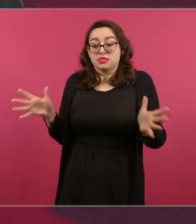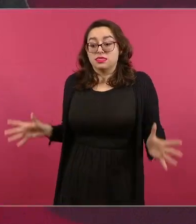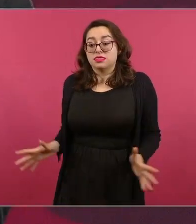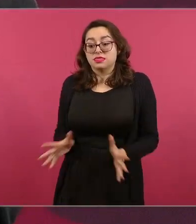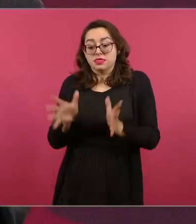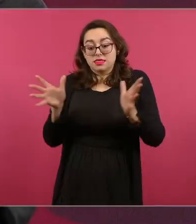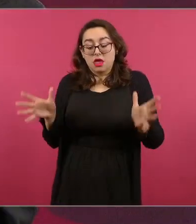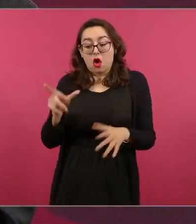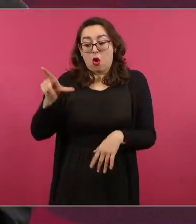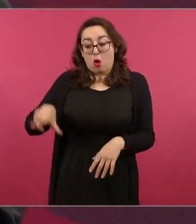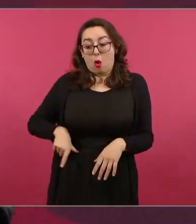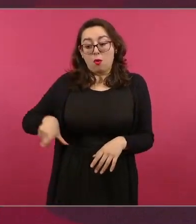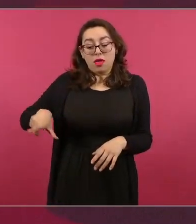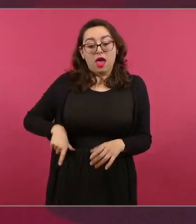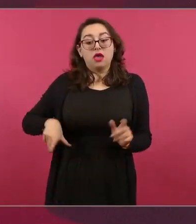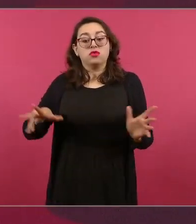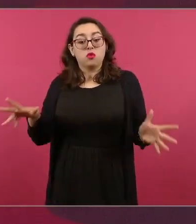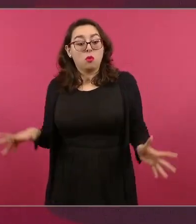para